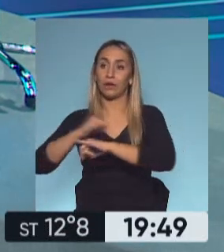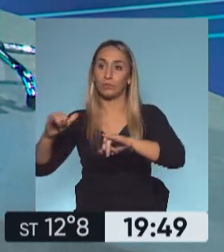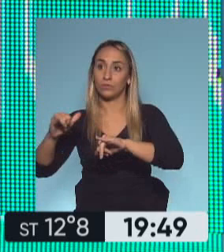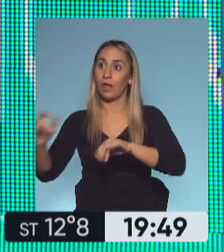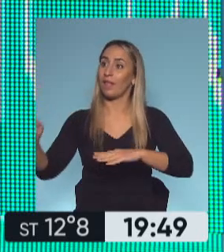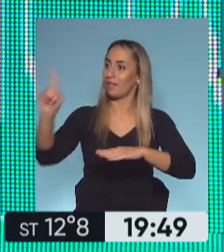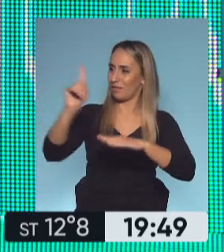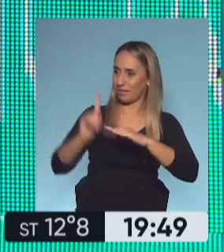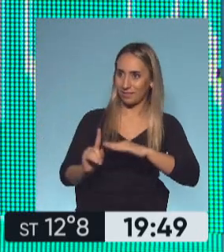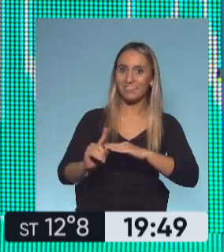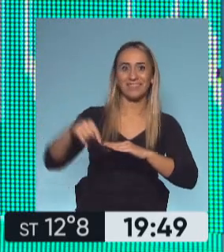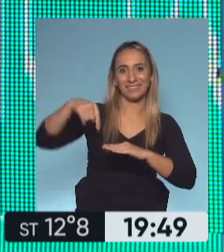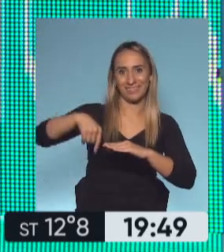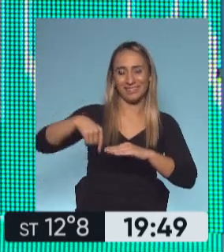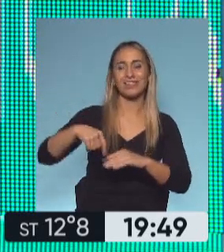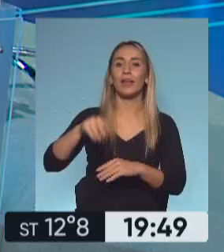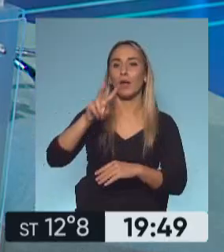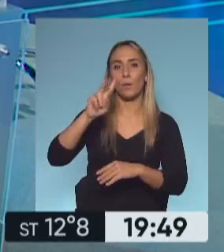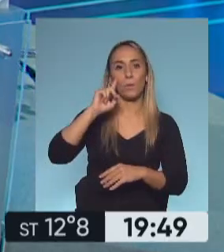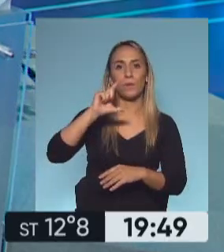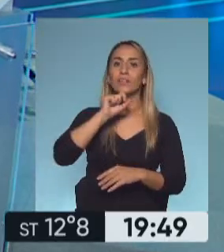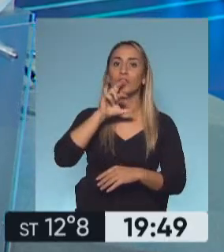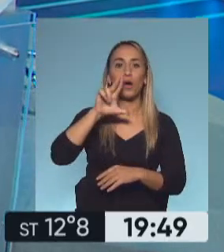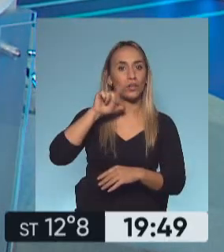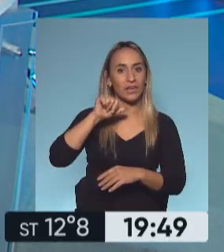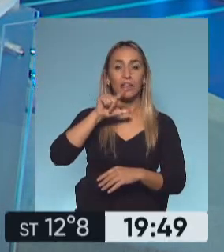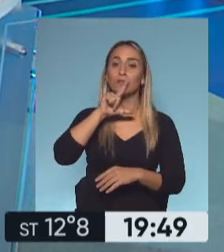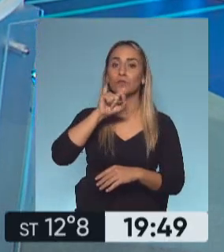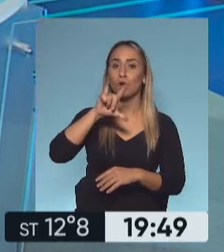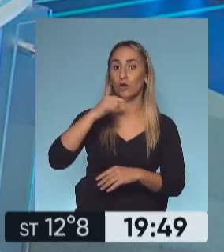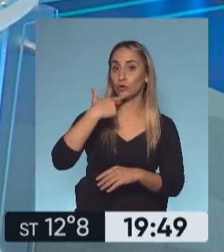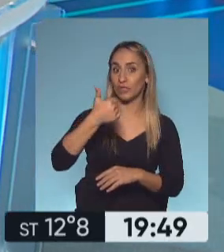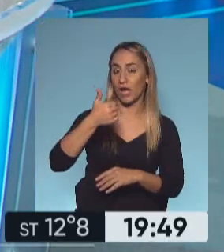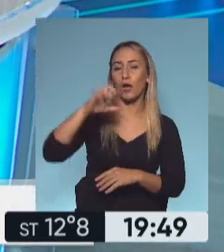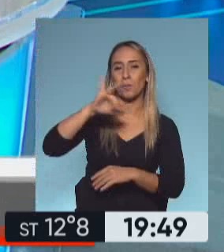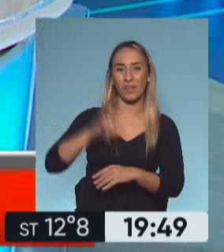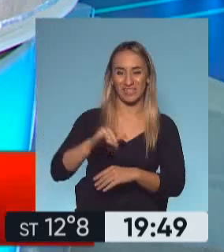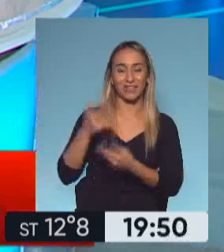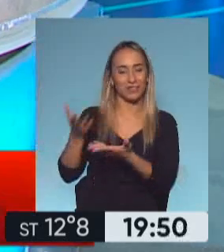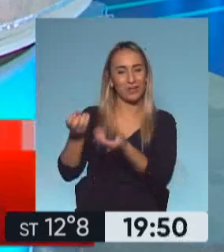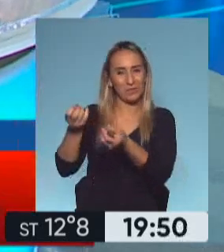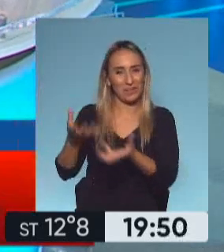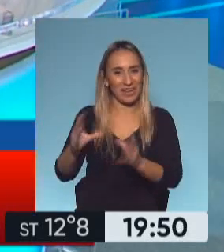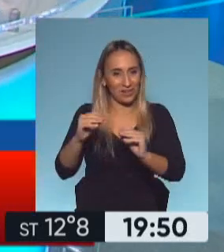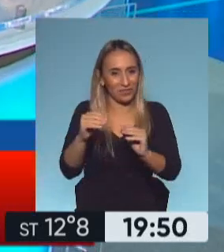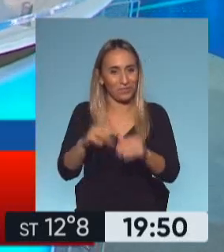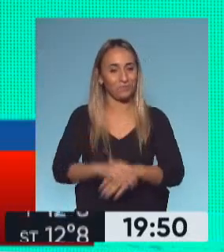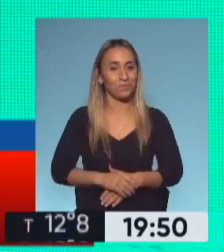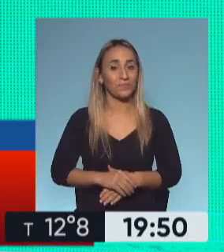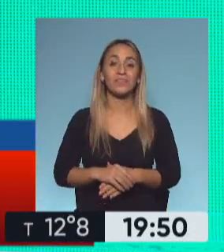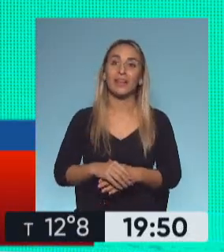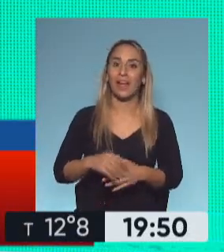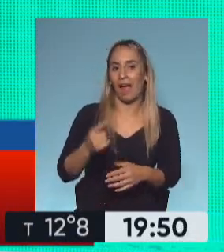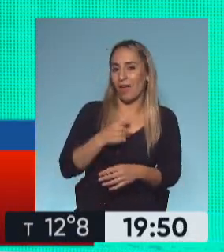Muchas gracias. No, por favor, muchas gracias a ustedes. Bueno, fue un día de esos que si de este lado de las cámaras